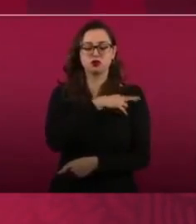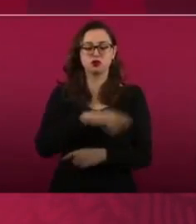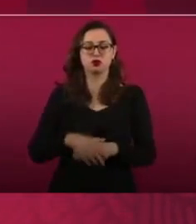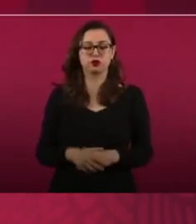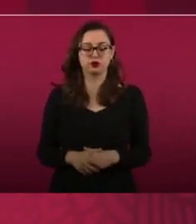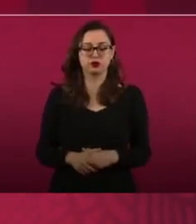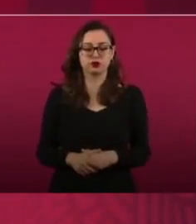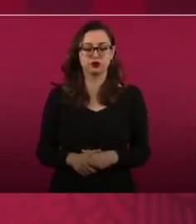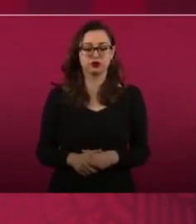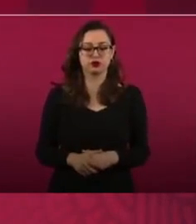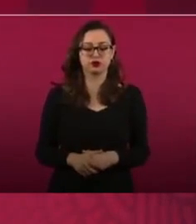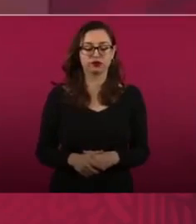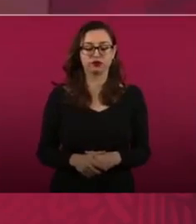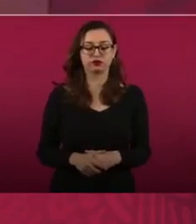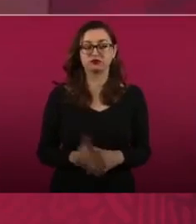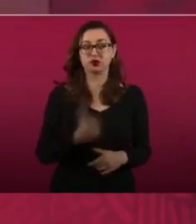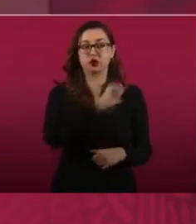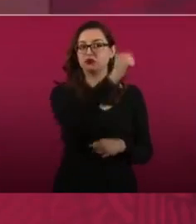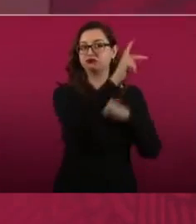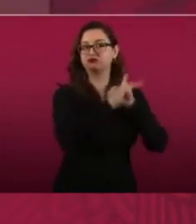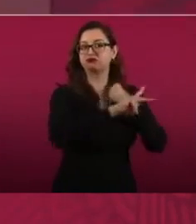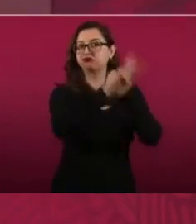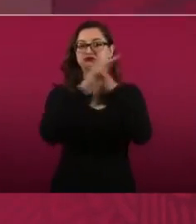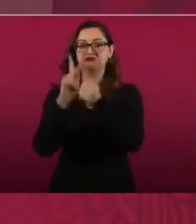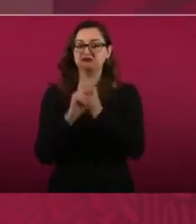antes que nadie